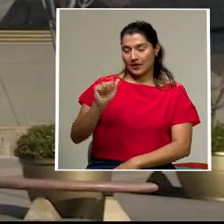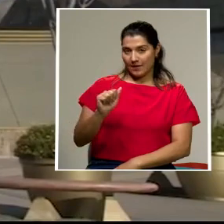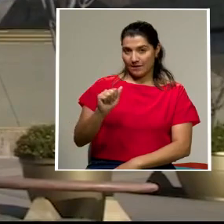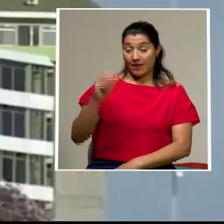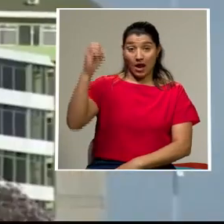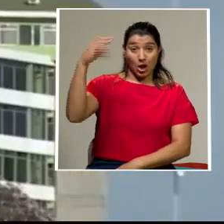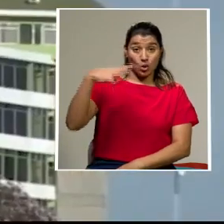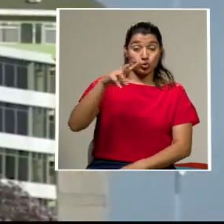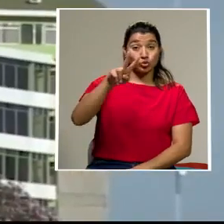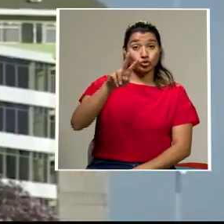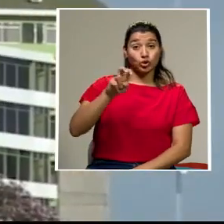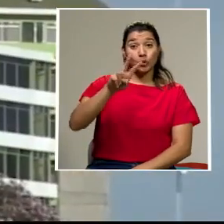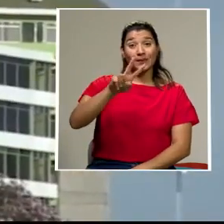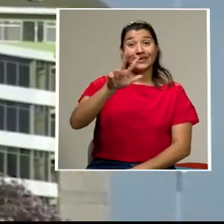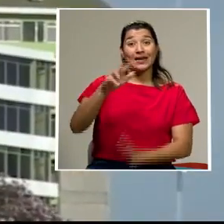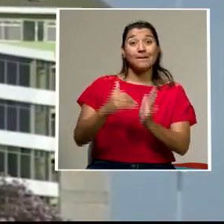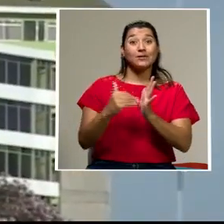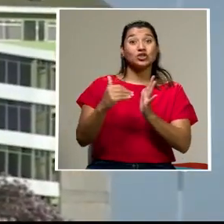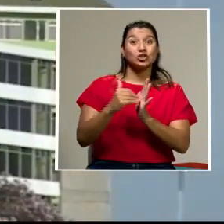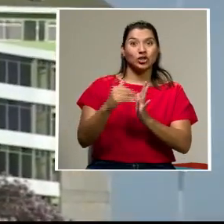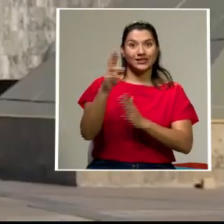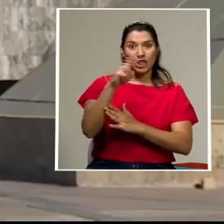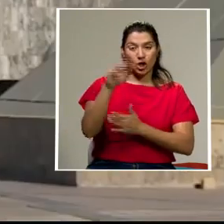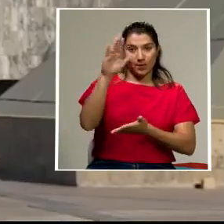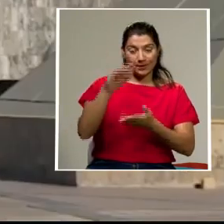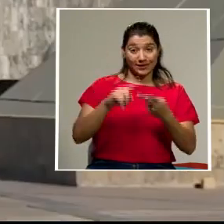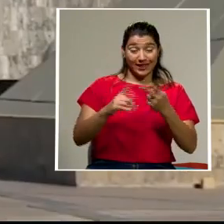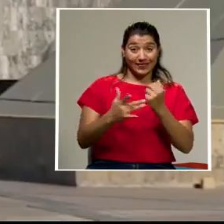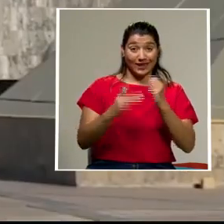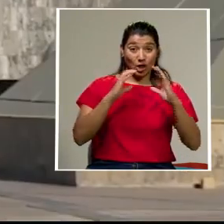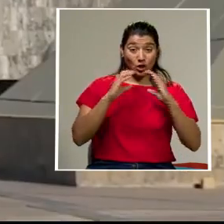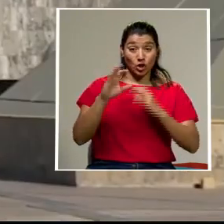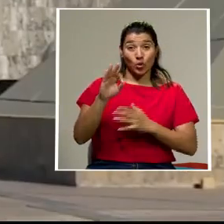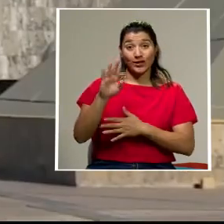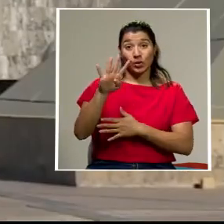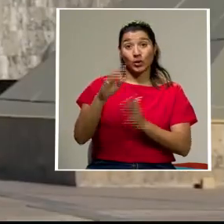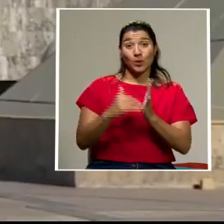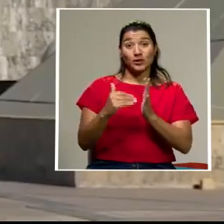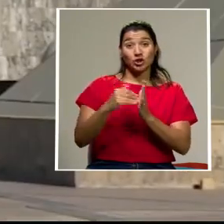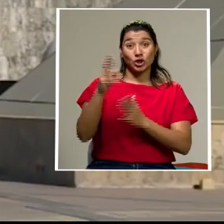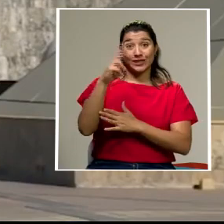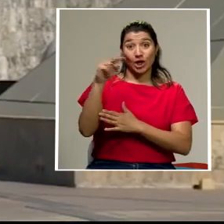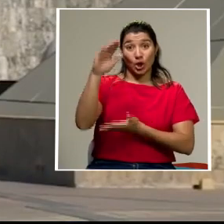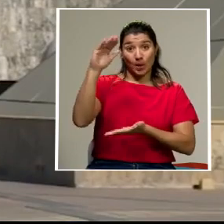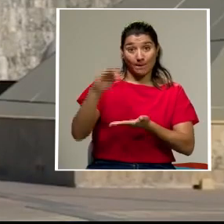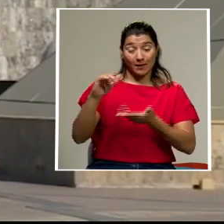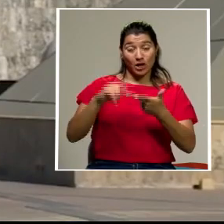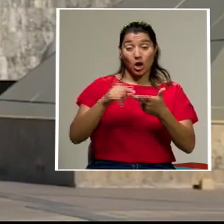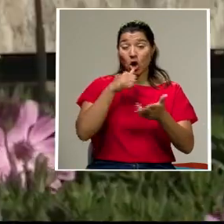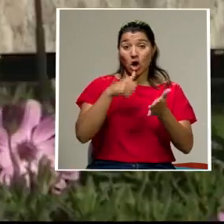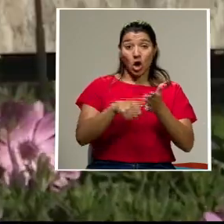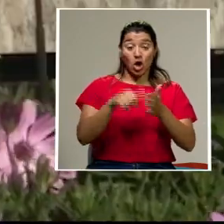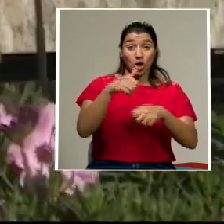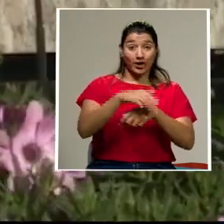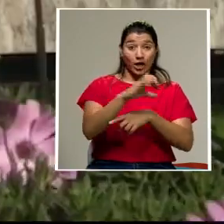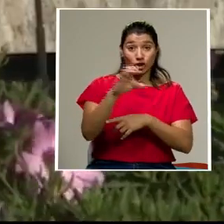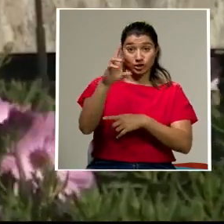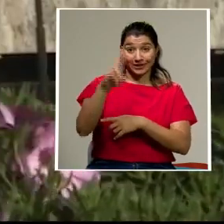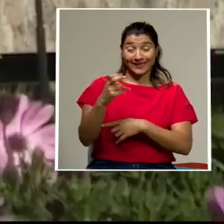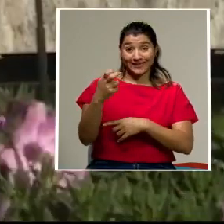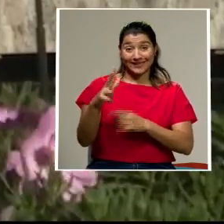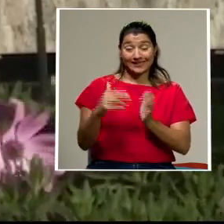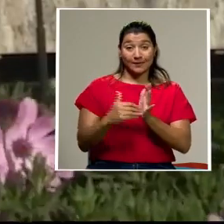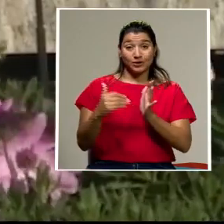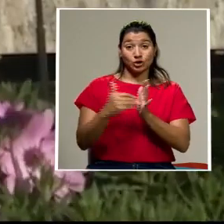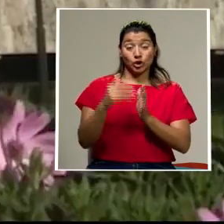223 millones de colones, en telecomunicaciones 94 millones de colones y en correos de Costa Rica 13 millones de colones.